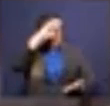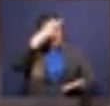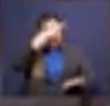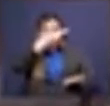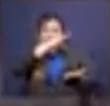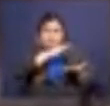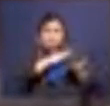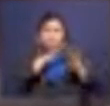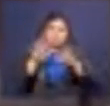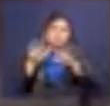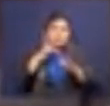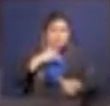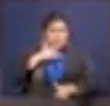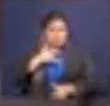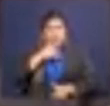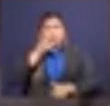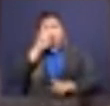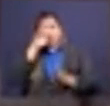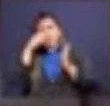los